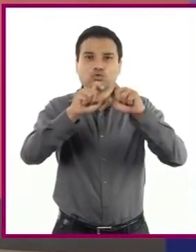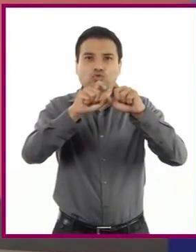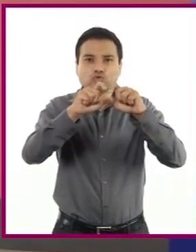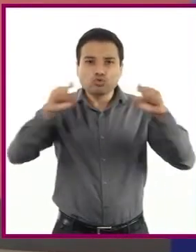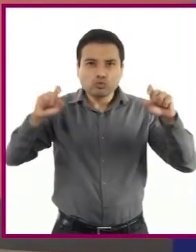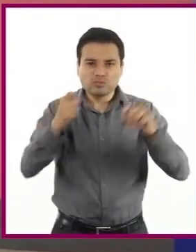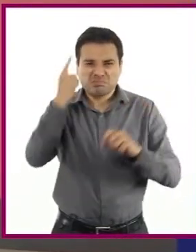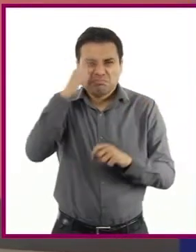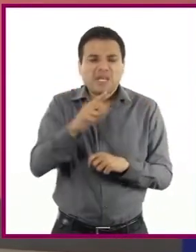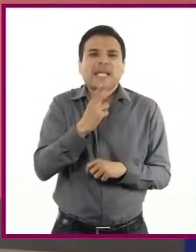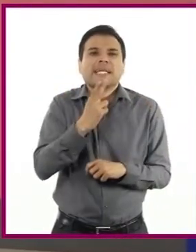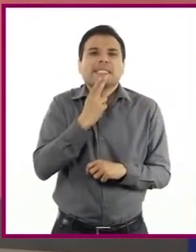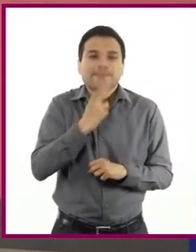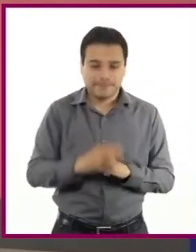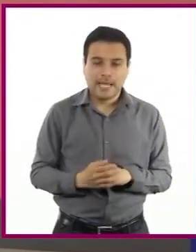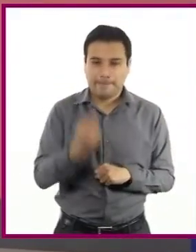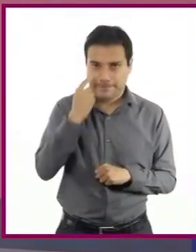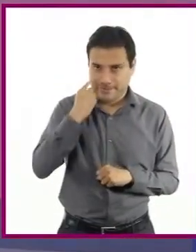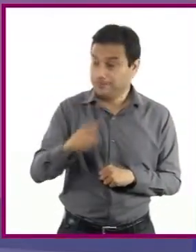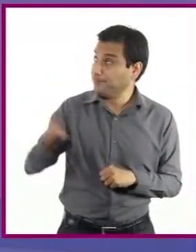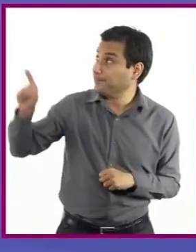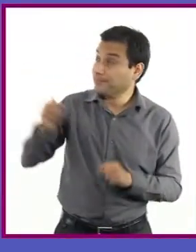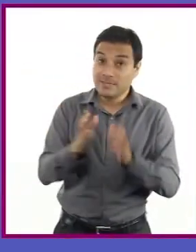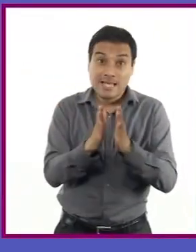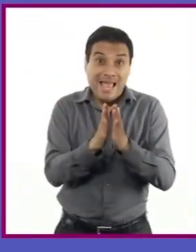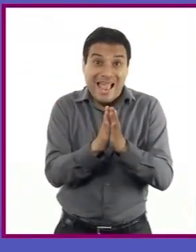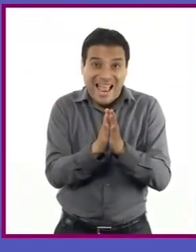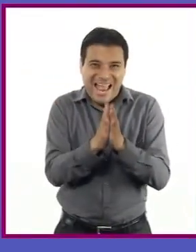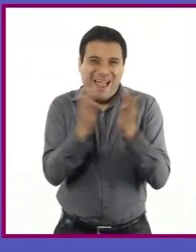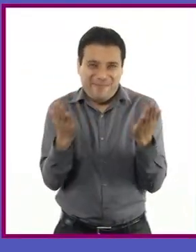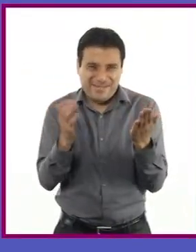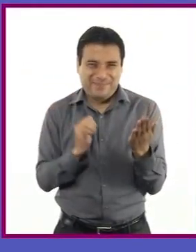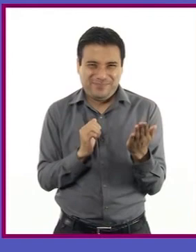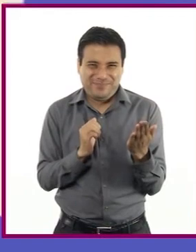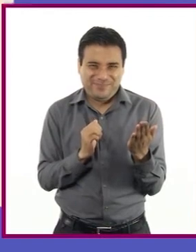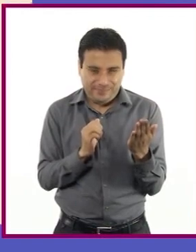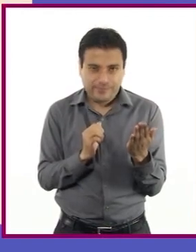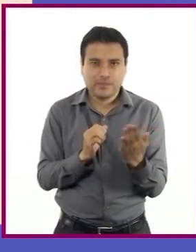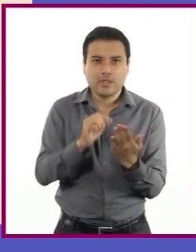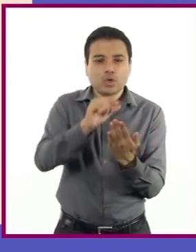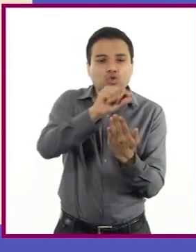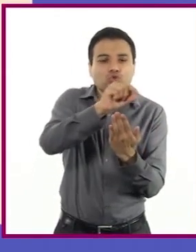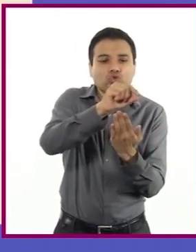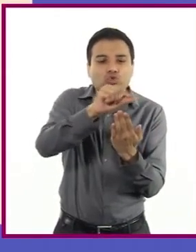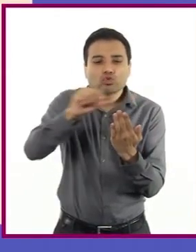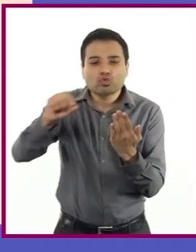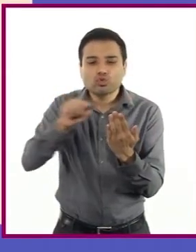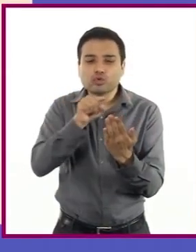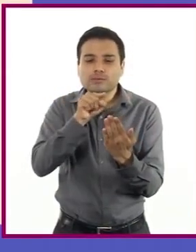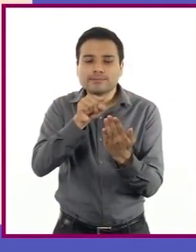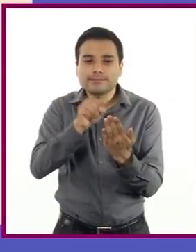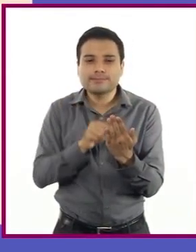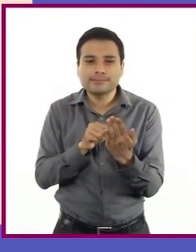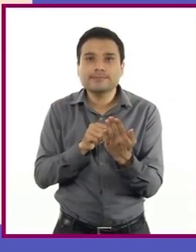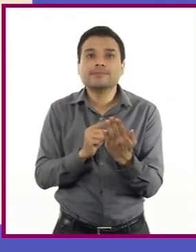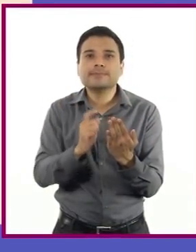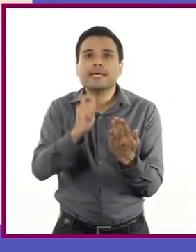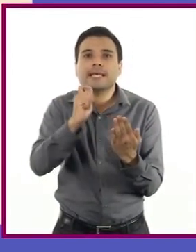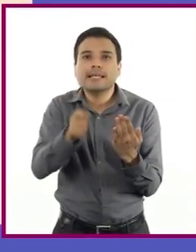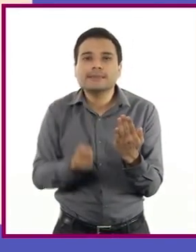Claro. Al abrir el diccionario, en cualquiera de sus páginas, observaremos que en sus extremos